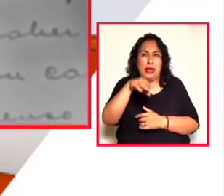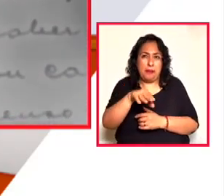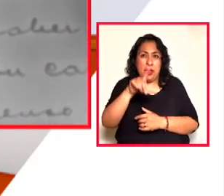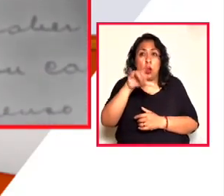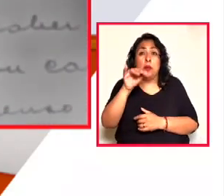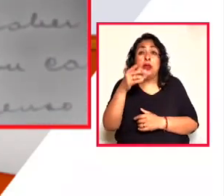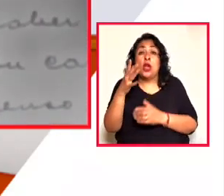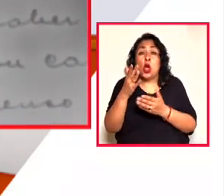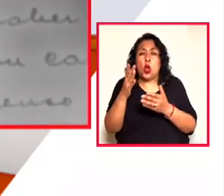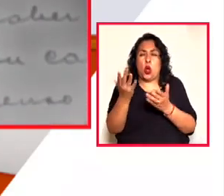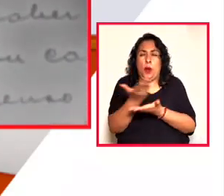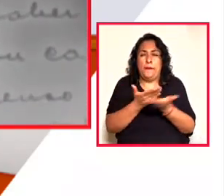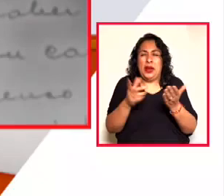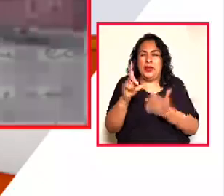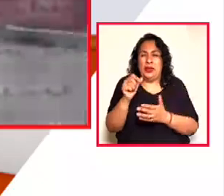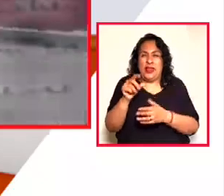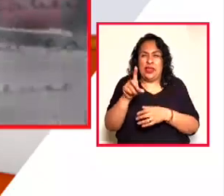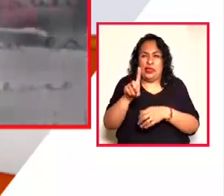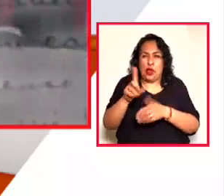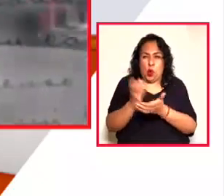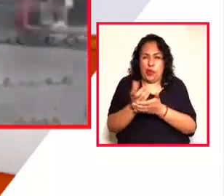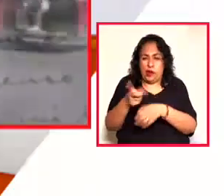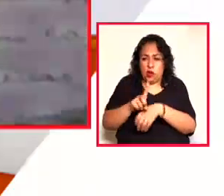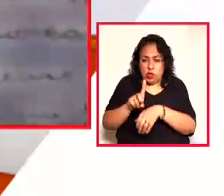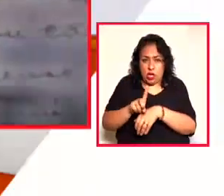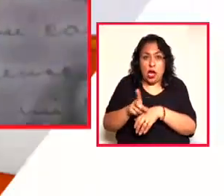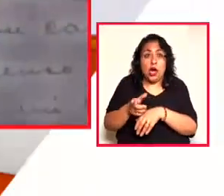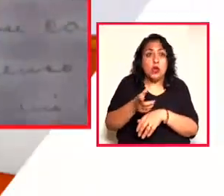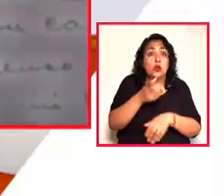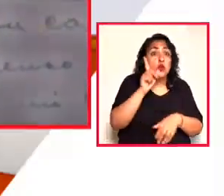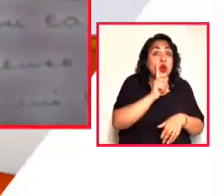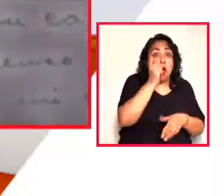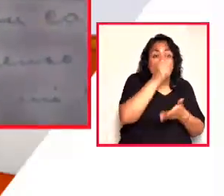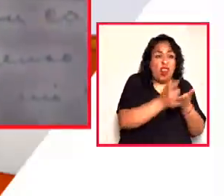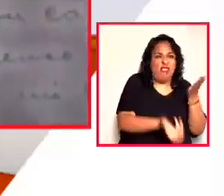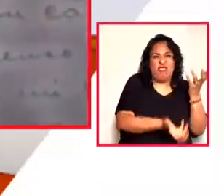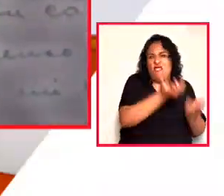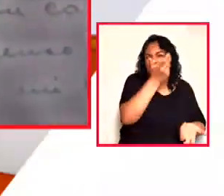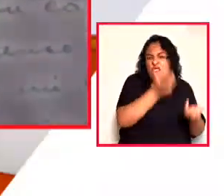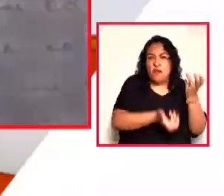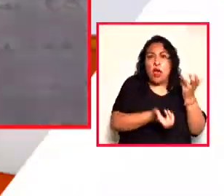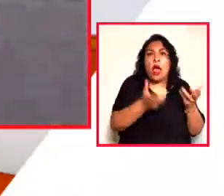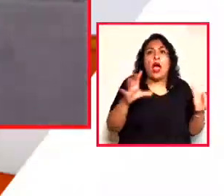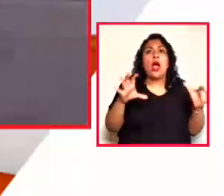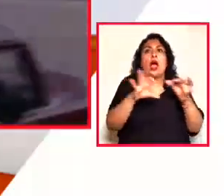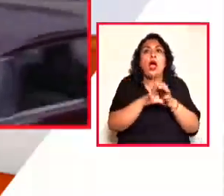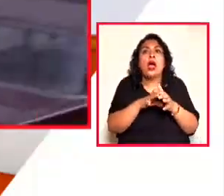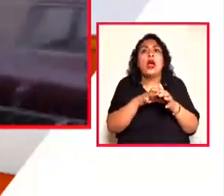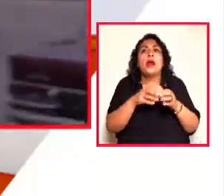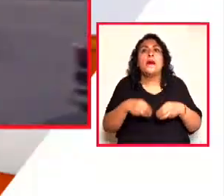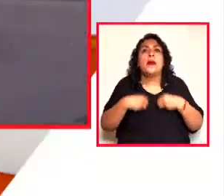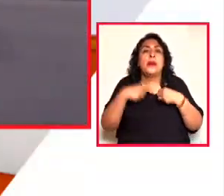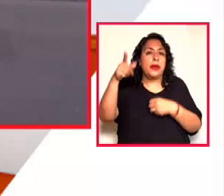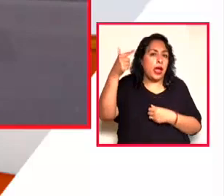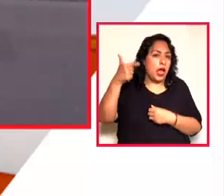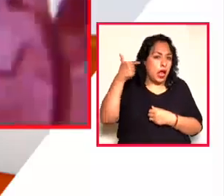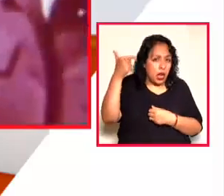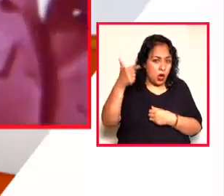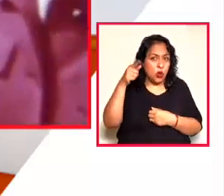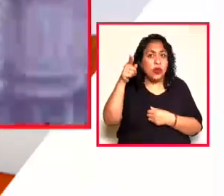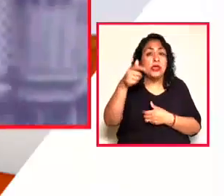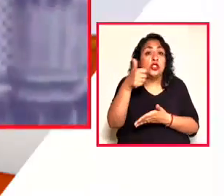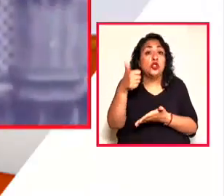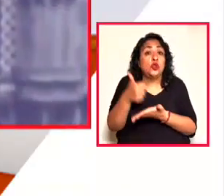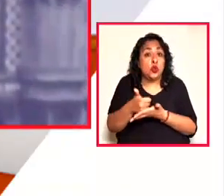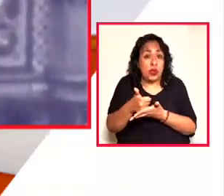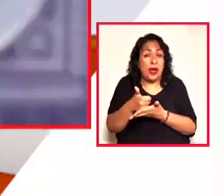anteriores a los que exploró fueron quemados por la autora y los cuales corresponden a su estancia en Londres, una de las ciudades que habitó